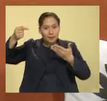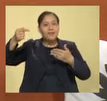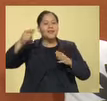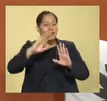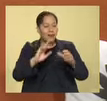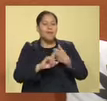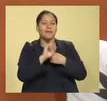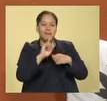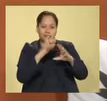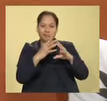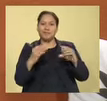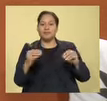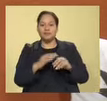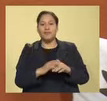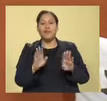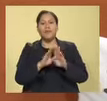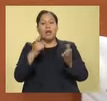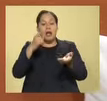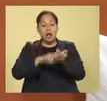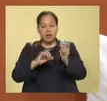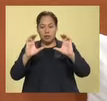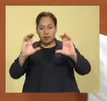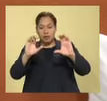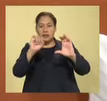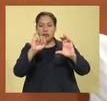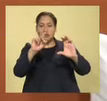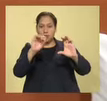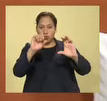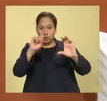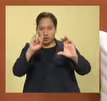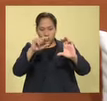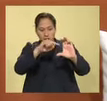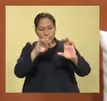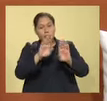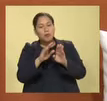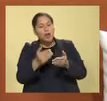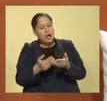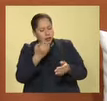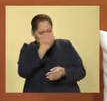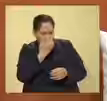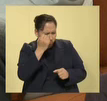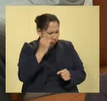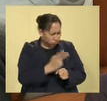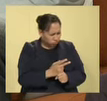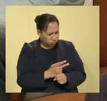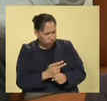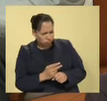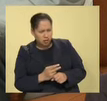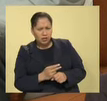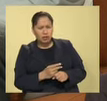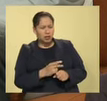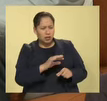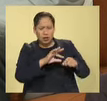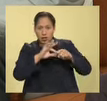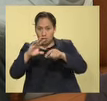resuelve. Generalmente en la acidosis tubular renal, cuando haces el diagnóstico de forma temprana, el manejo